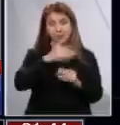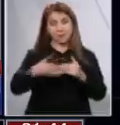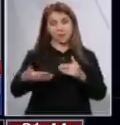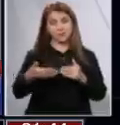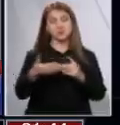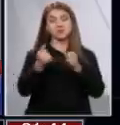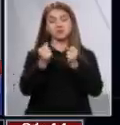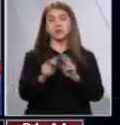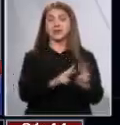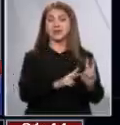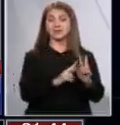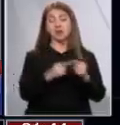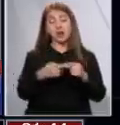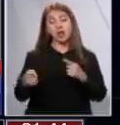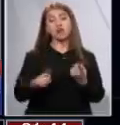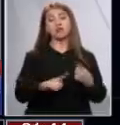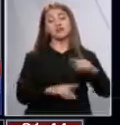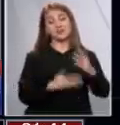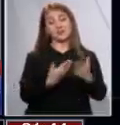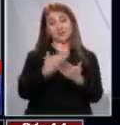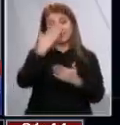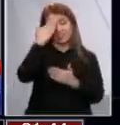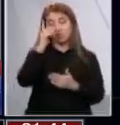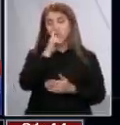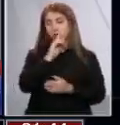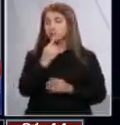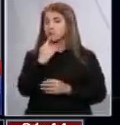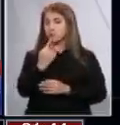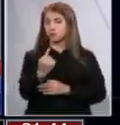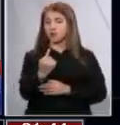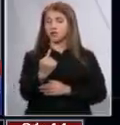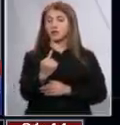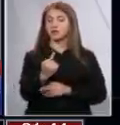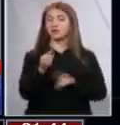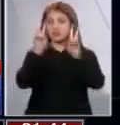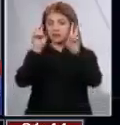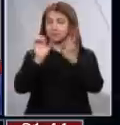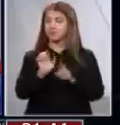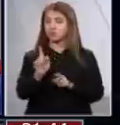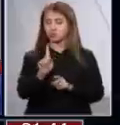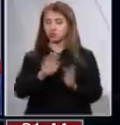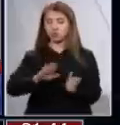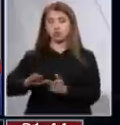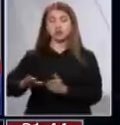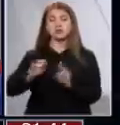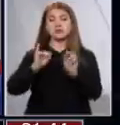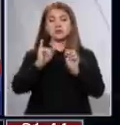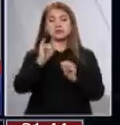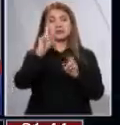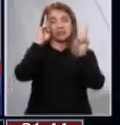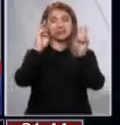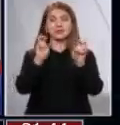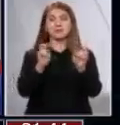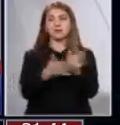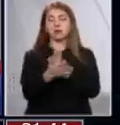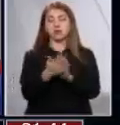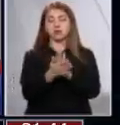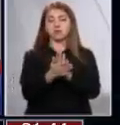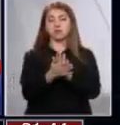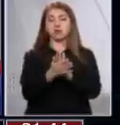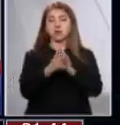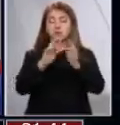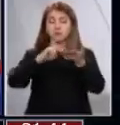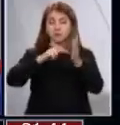poder hacerlo en extenso en otra oportunidad, pero para cerrar... no en el caso de violación, pero sí respecto del caso de